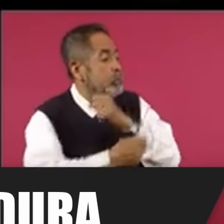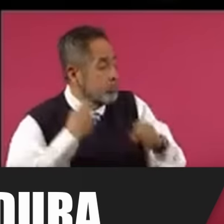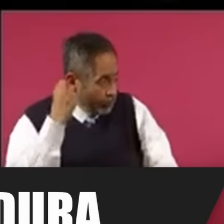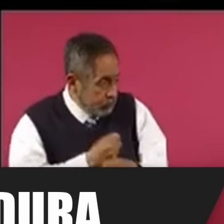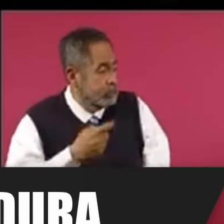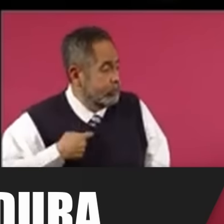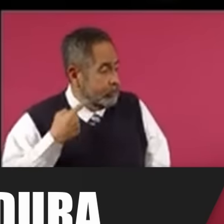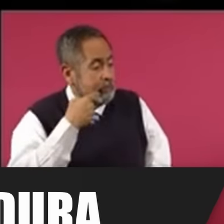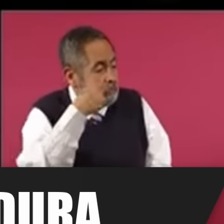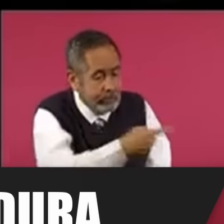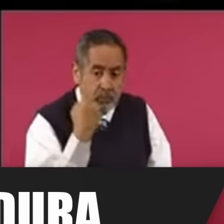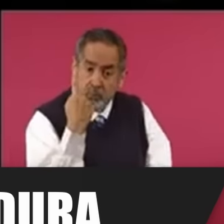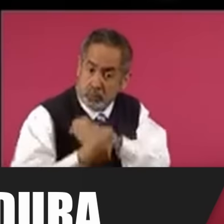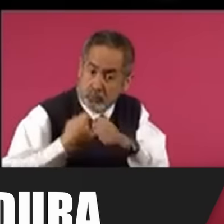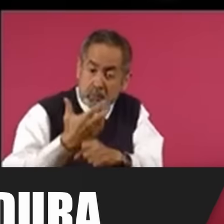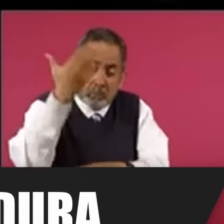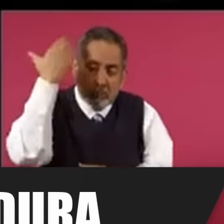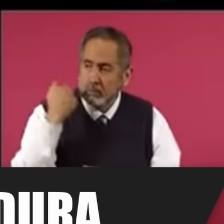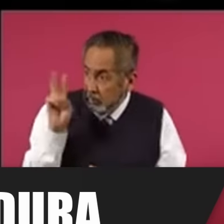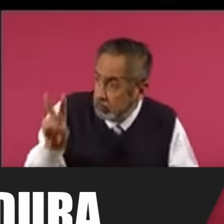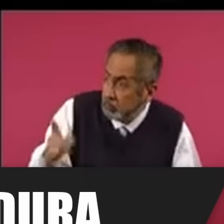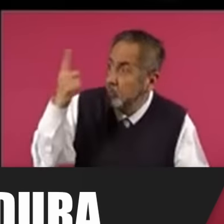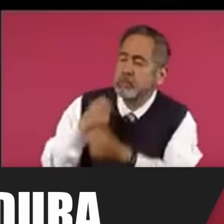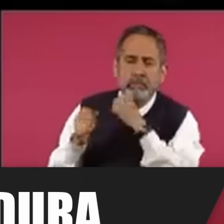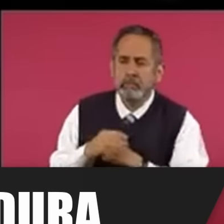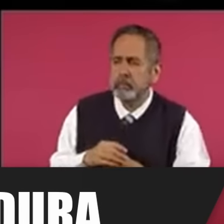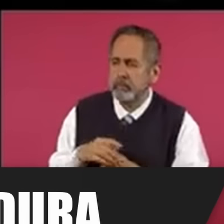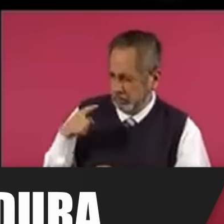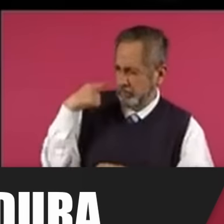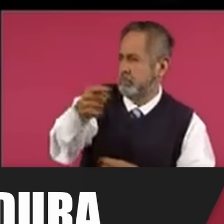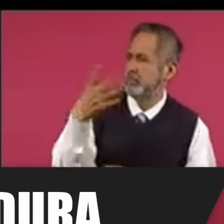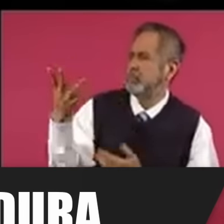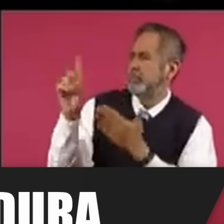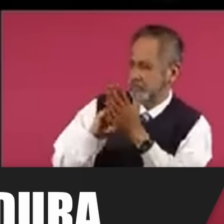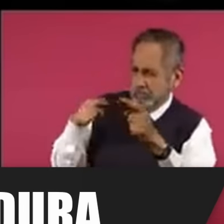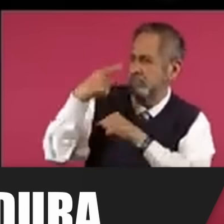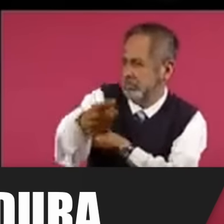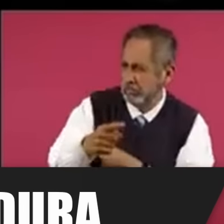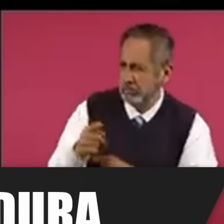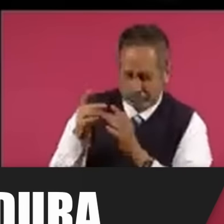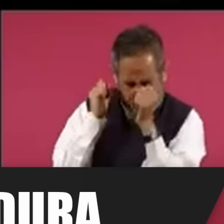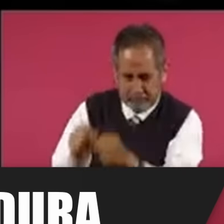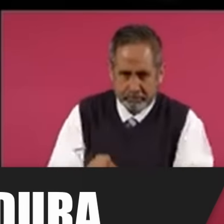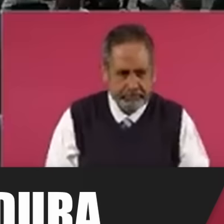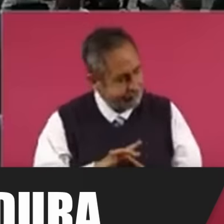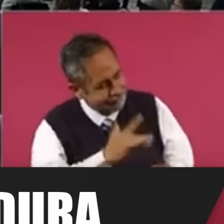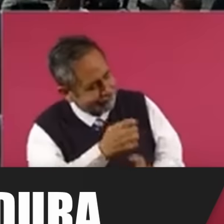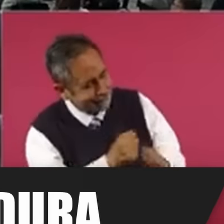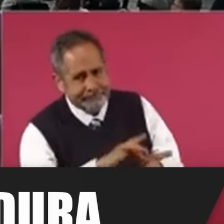año? ¿Os cae? Ya sabes qué, vente dentro de 4 meses, ya seguro que los tengo. ¿Seguro? Seguro. ¿Serás?